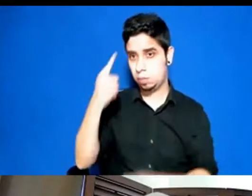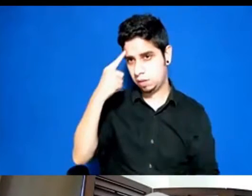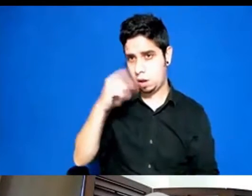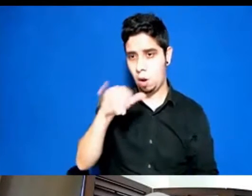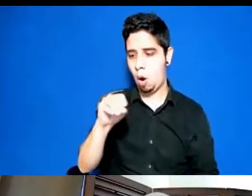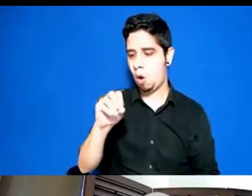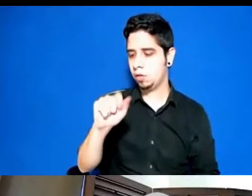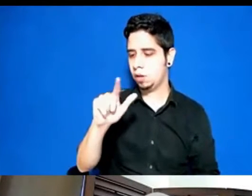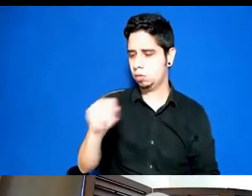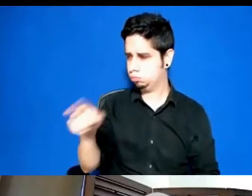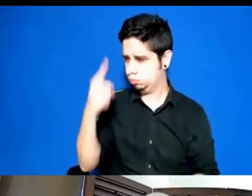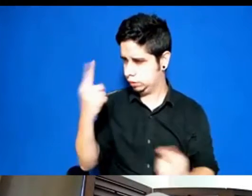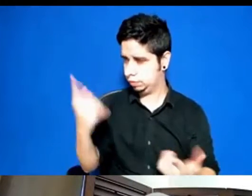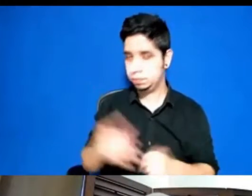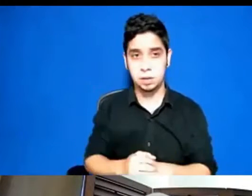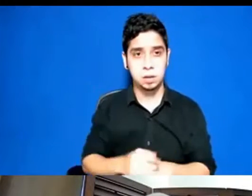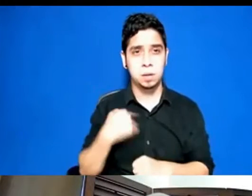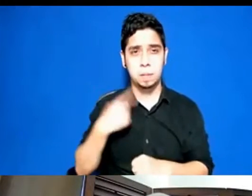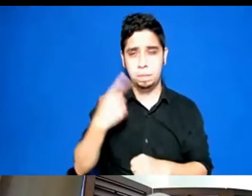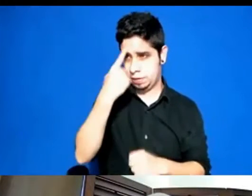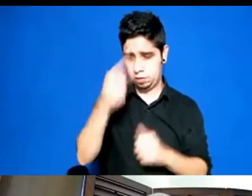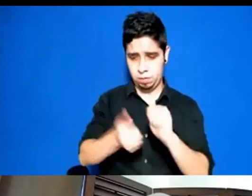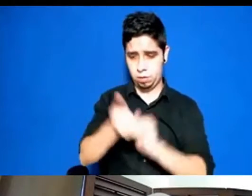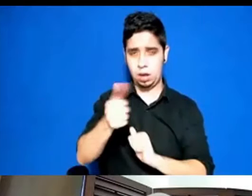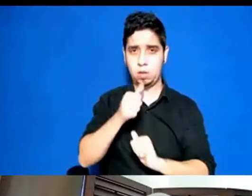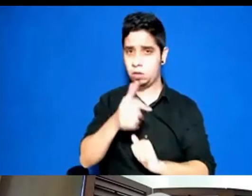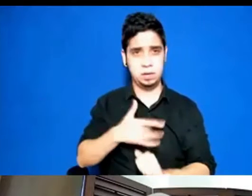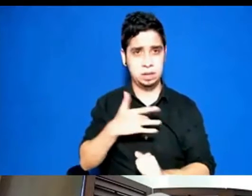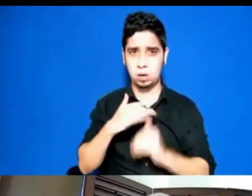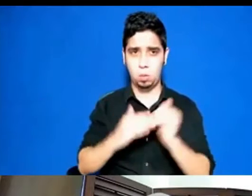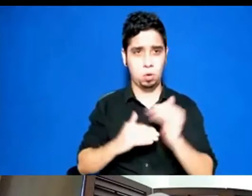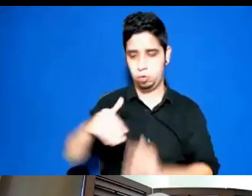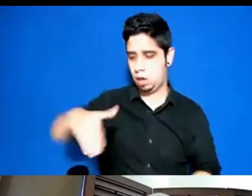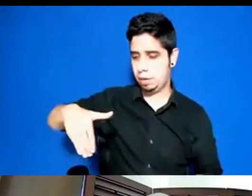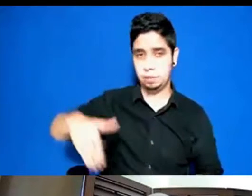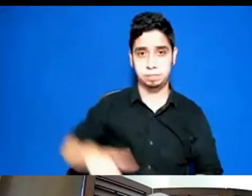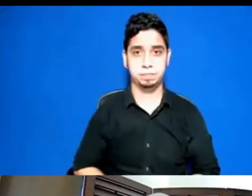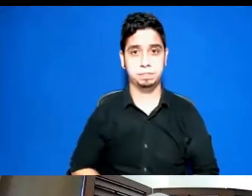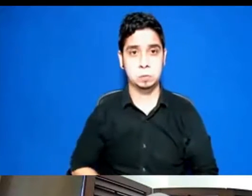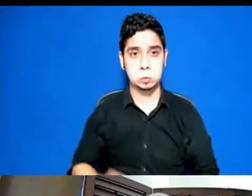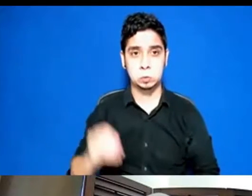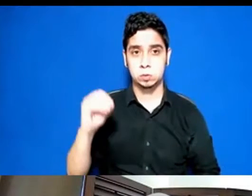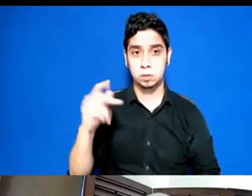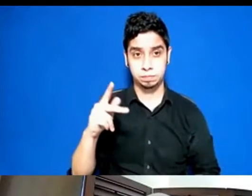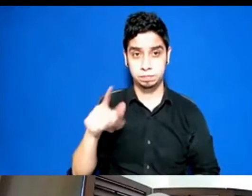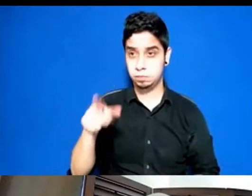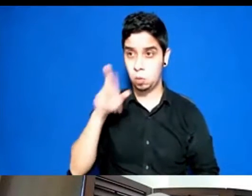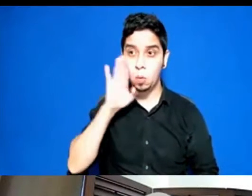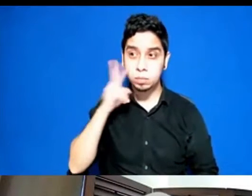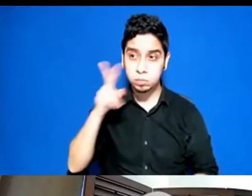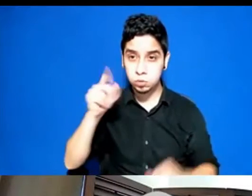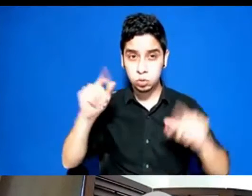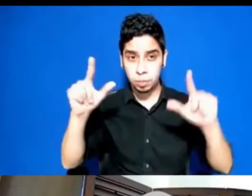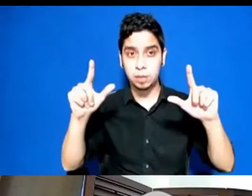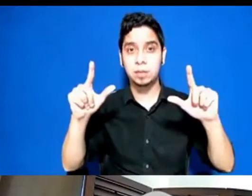la mayoría no se siente cómoda saliendo a actividades al aire libre. Ok. Pues se van a sorprender, porque